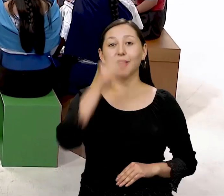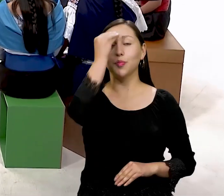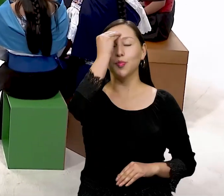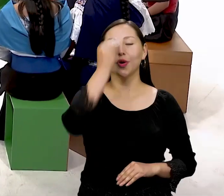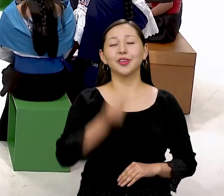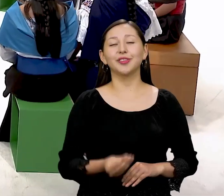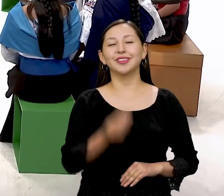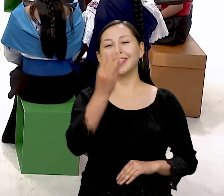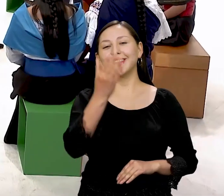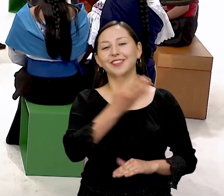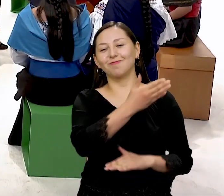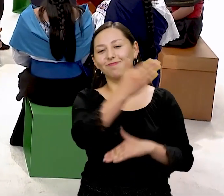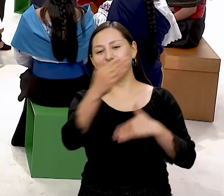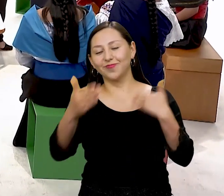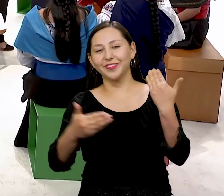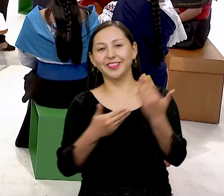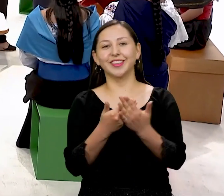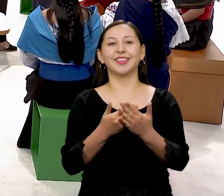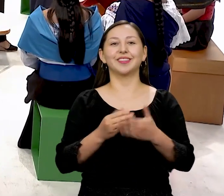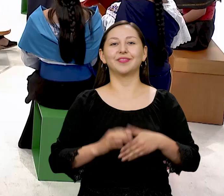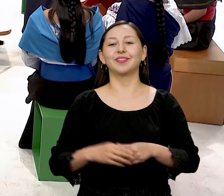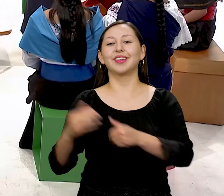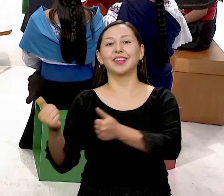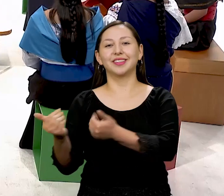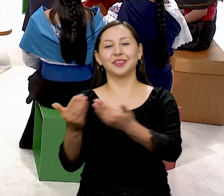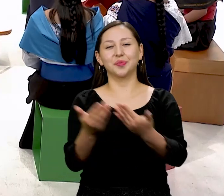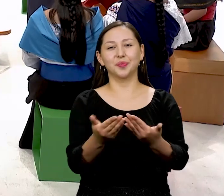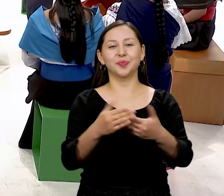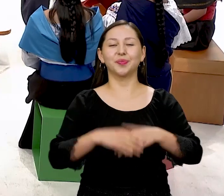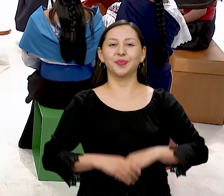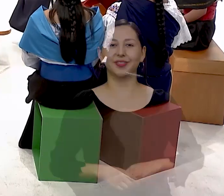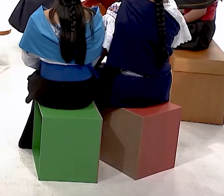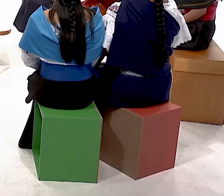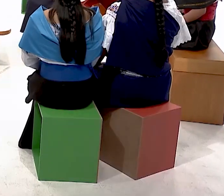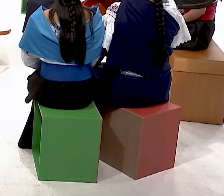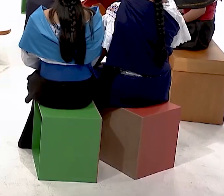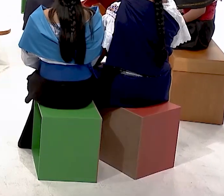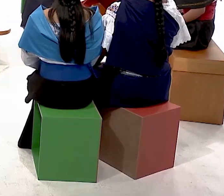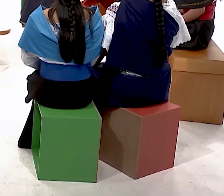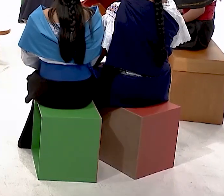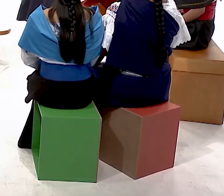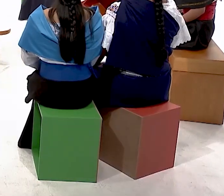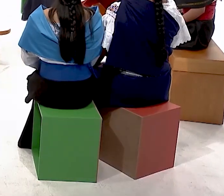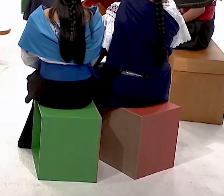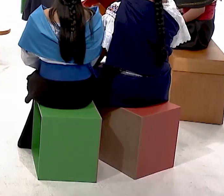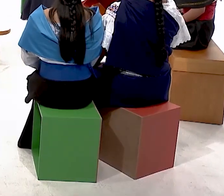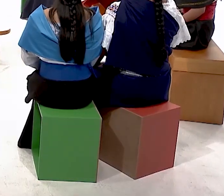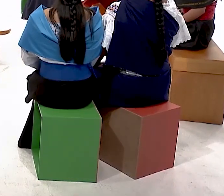Buen día con todas, buen día. Adelante, por favor.